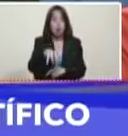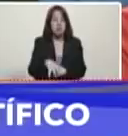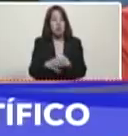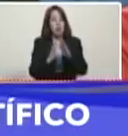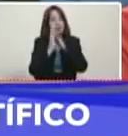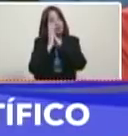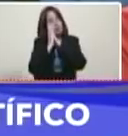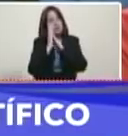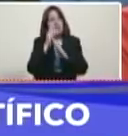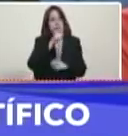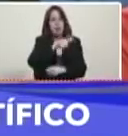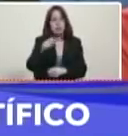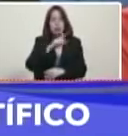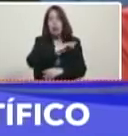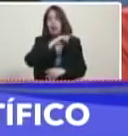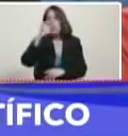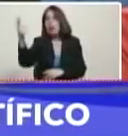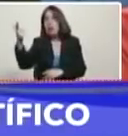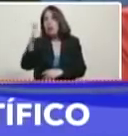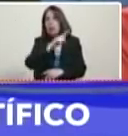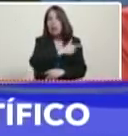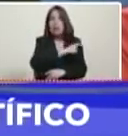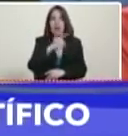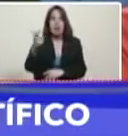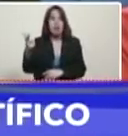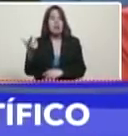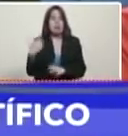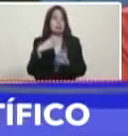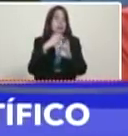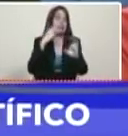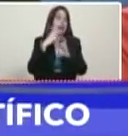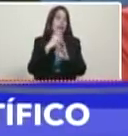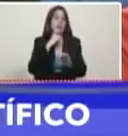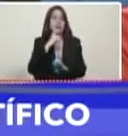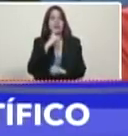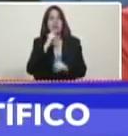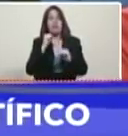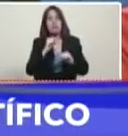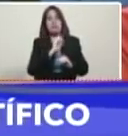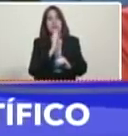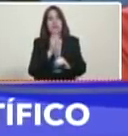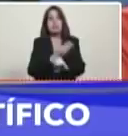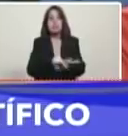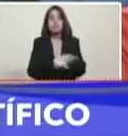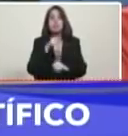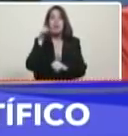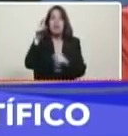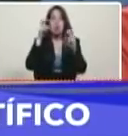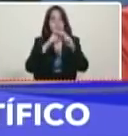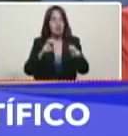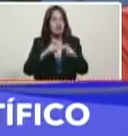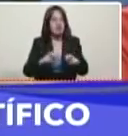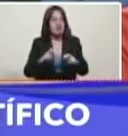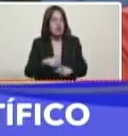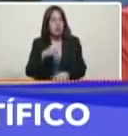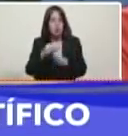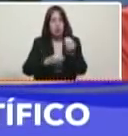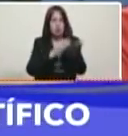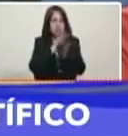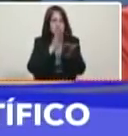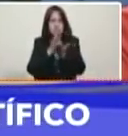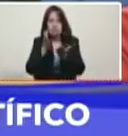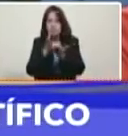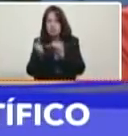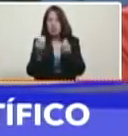Por lo tanto, las dificultades que estamos atravesando en el transporte nos afectan con mayor fuerza. Y son ellos los que están investigando qué líneas